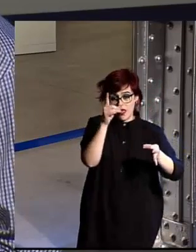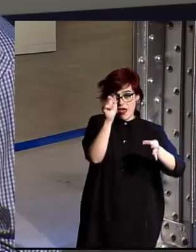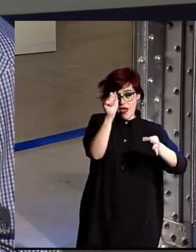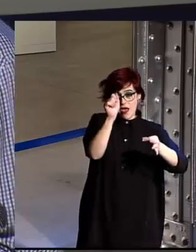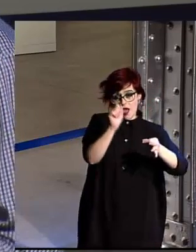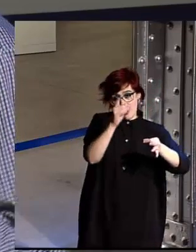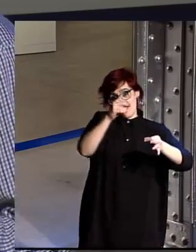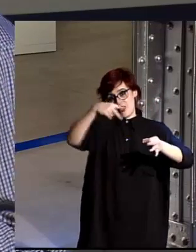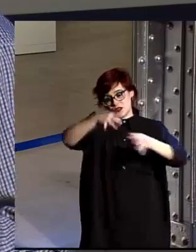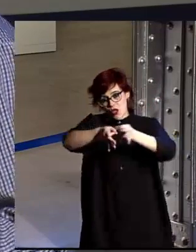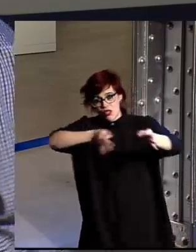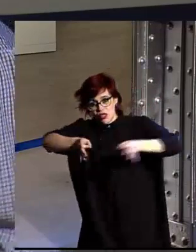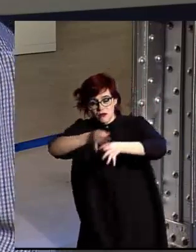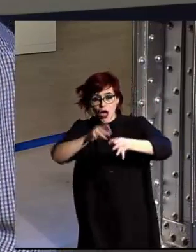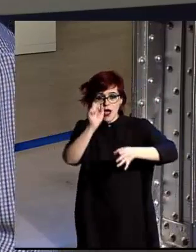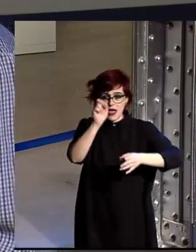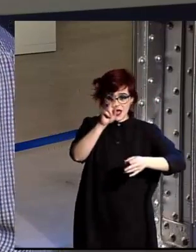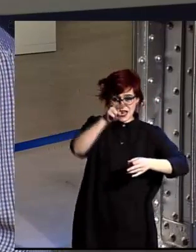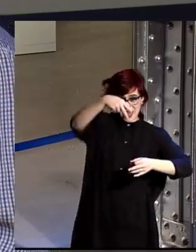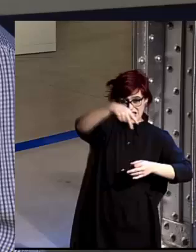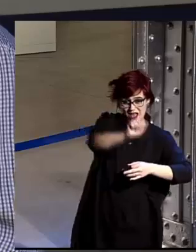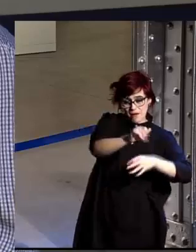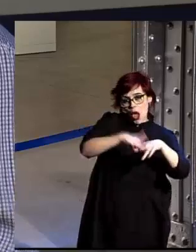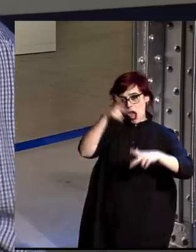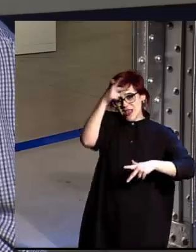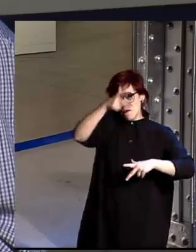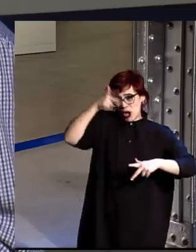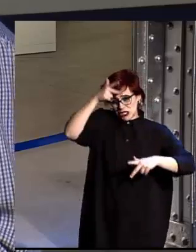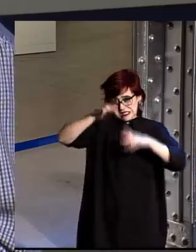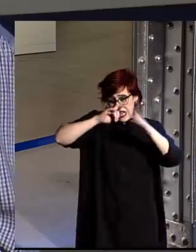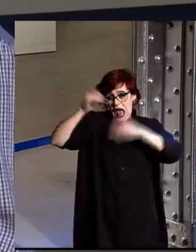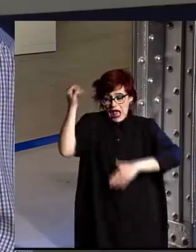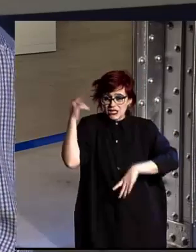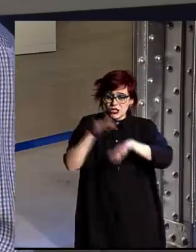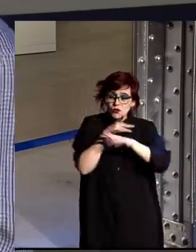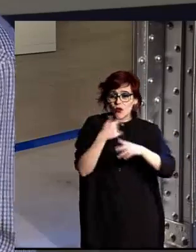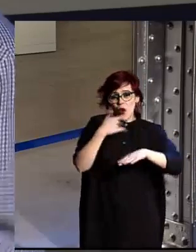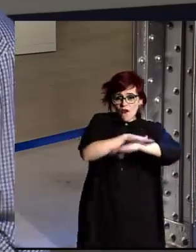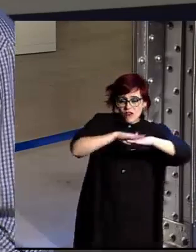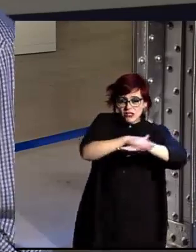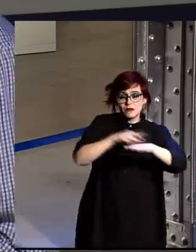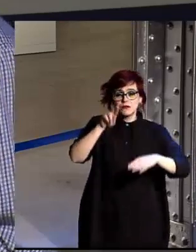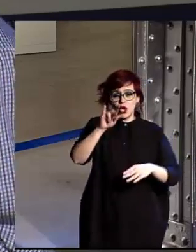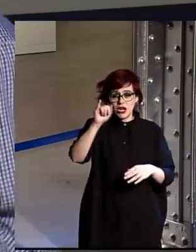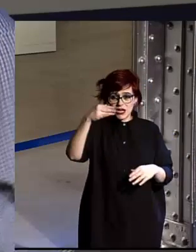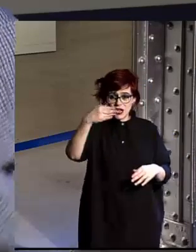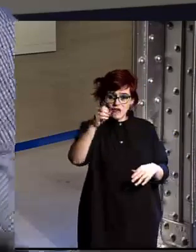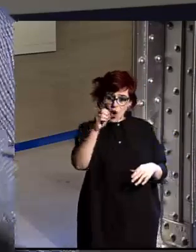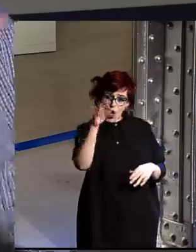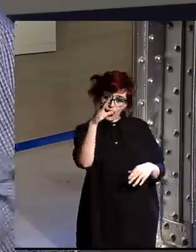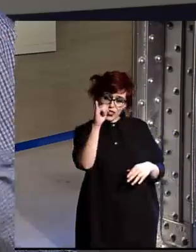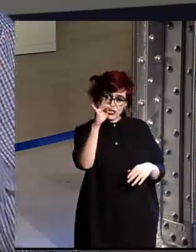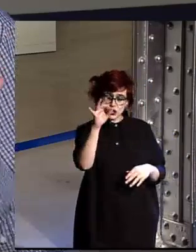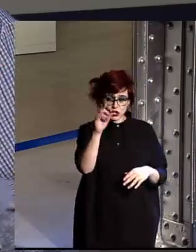antes de las células modernas, la hipótesis de mundo RNA, que alguno conoceréis, ahí el tipo de células se suelen llamar ribocitos, porque son células de